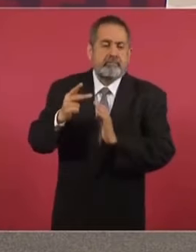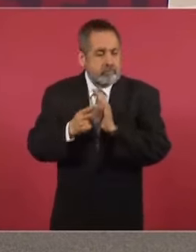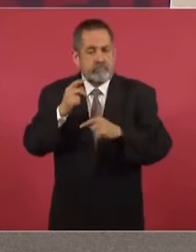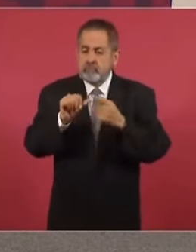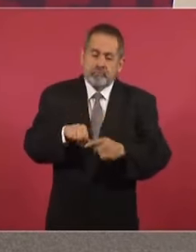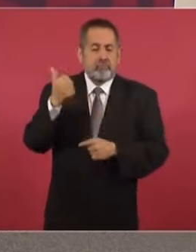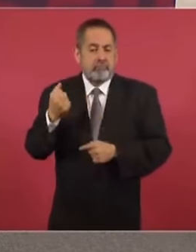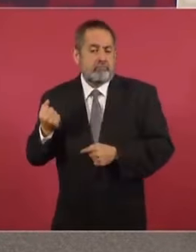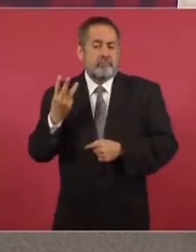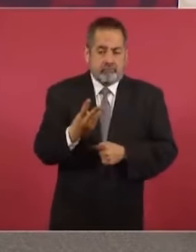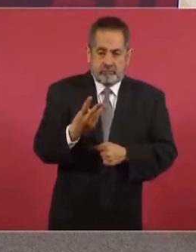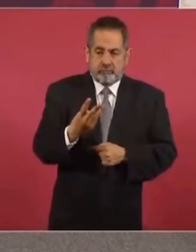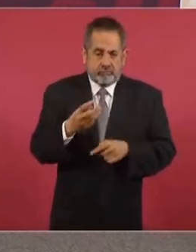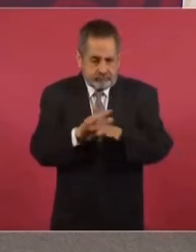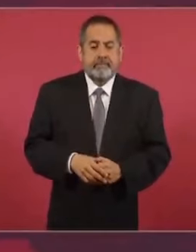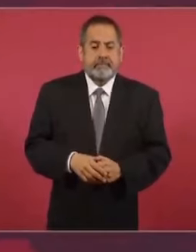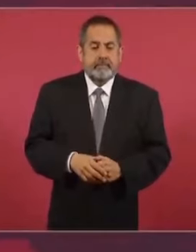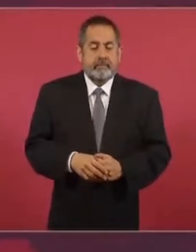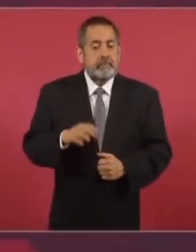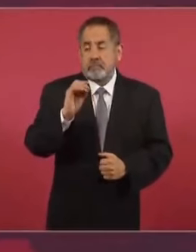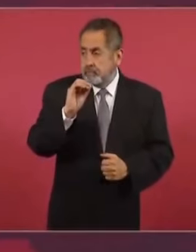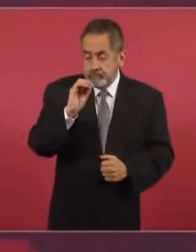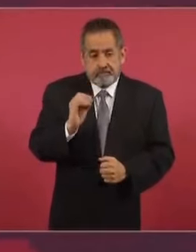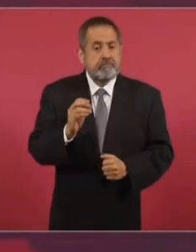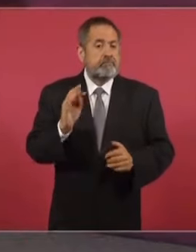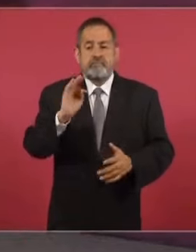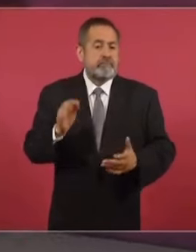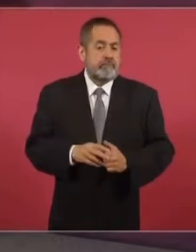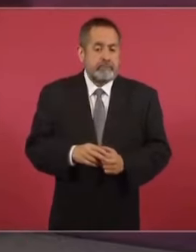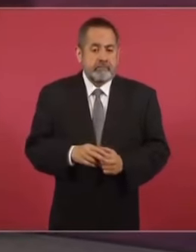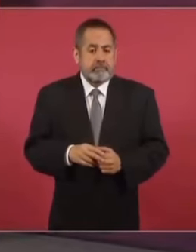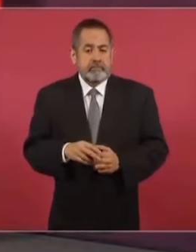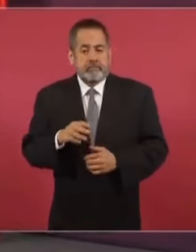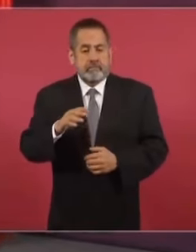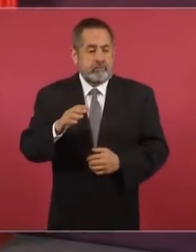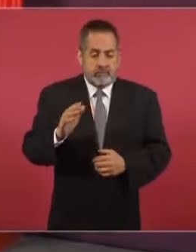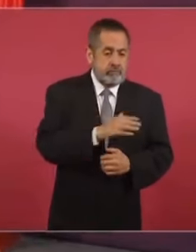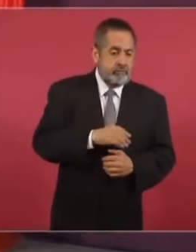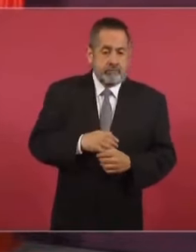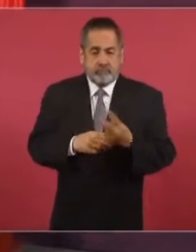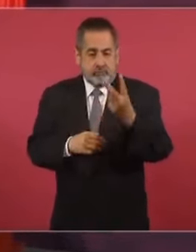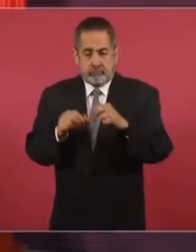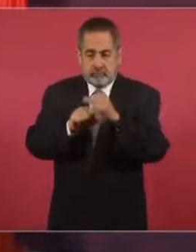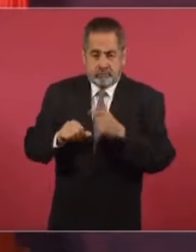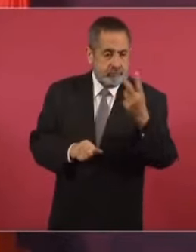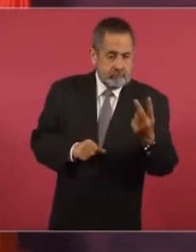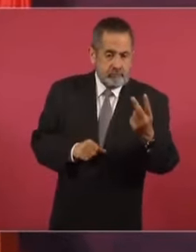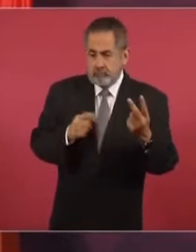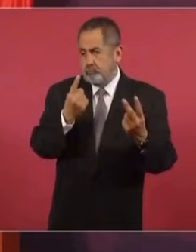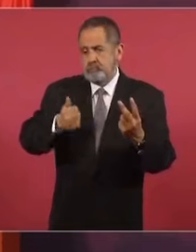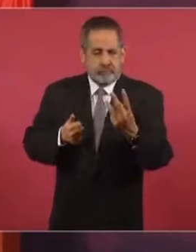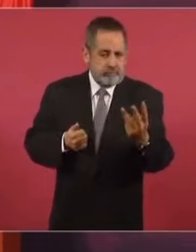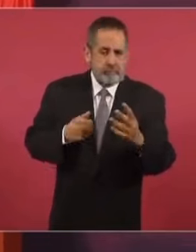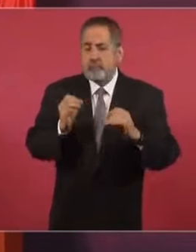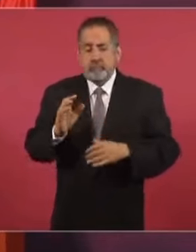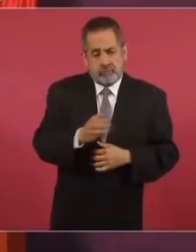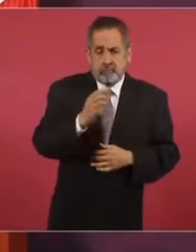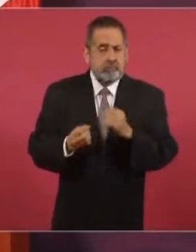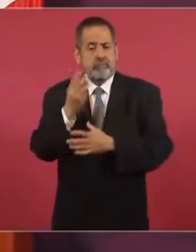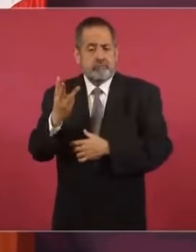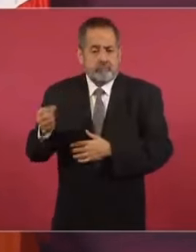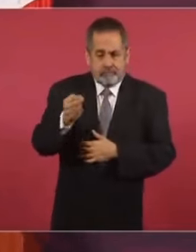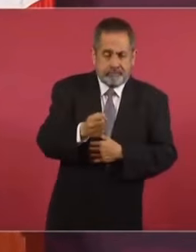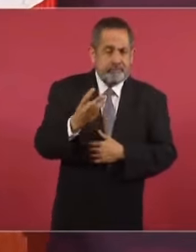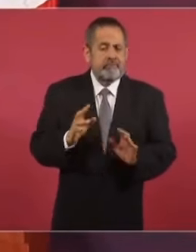terna con algunos cambios. Puede ir 1 y cambiar 2, o pueden cambiar los 3.